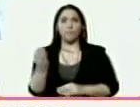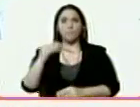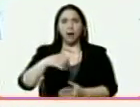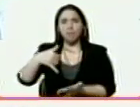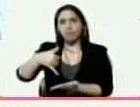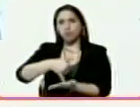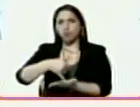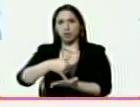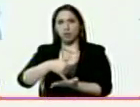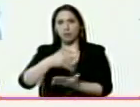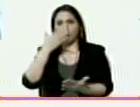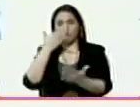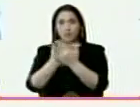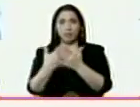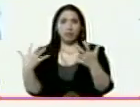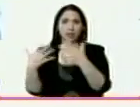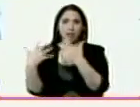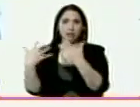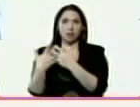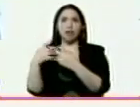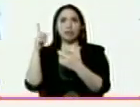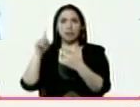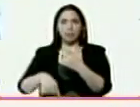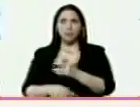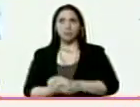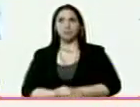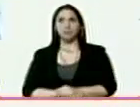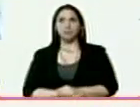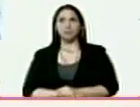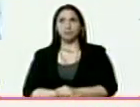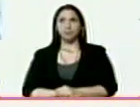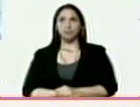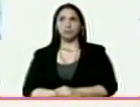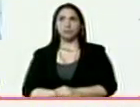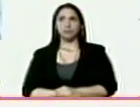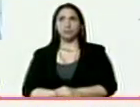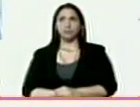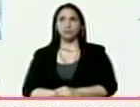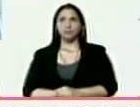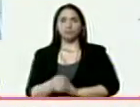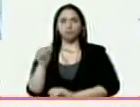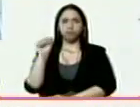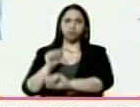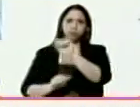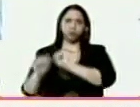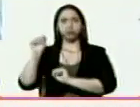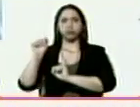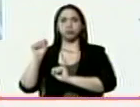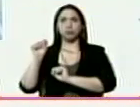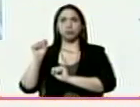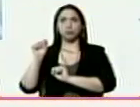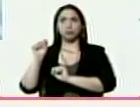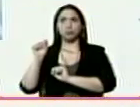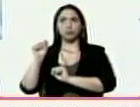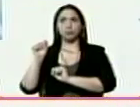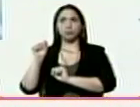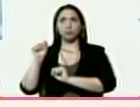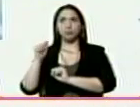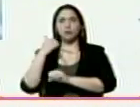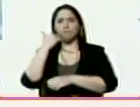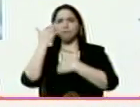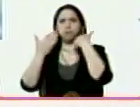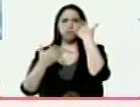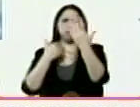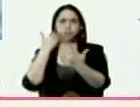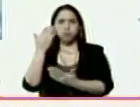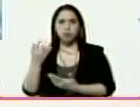vulnerables frente a la guerra. De igual forma, hemos rechazado las insultantes e